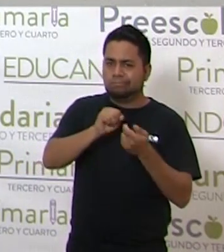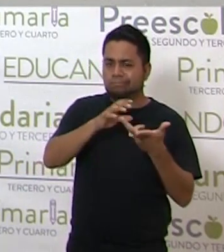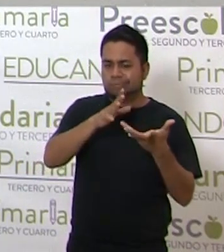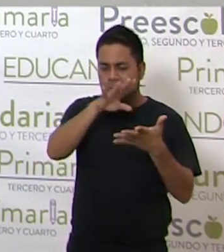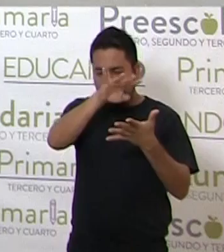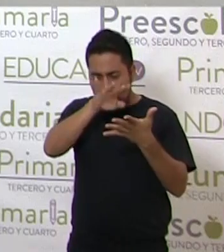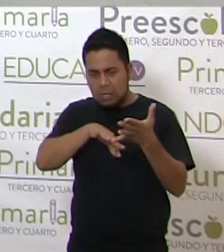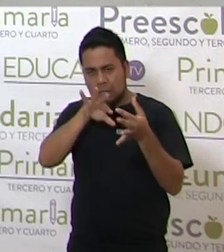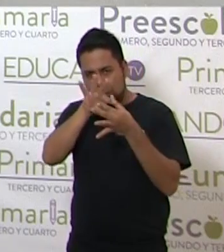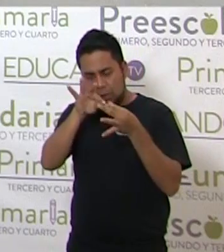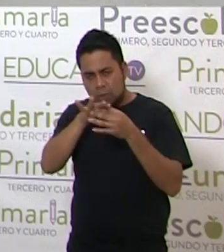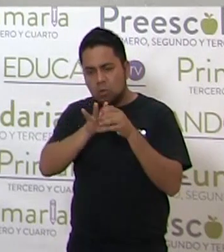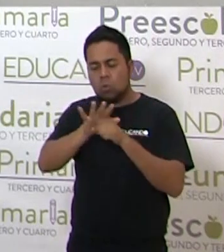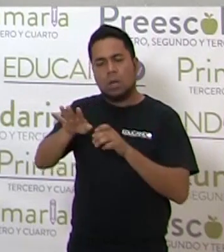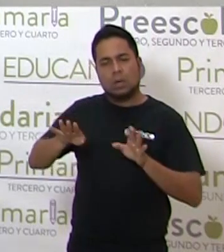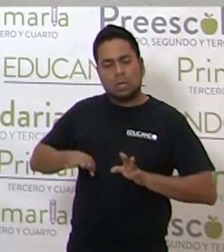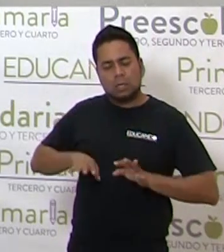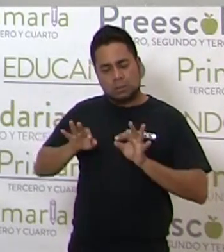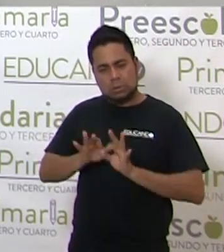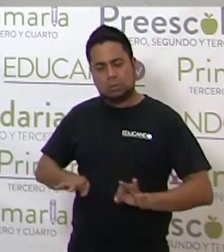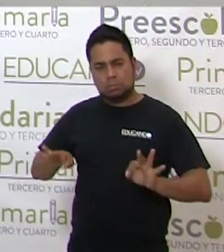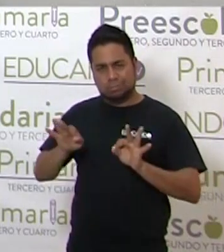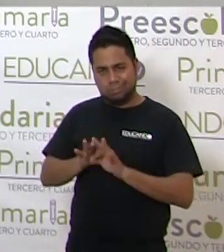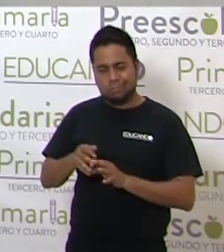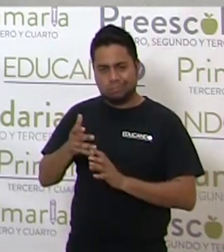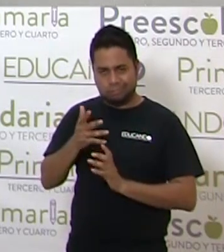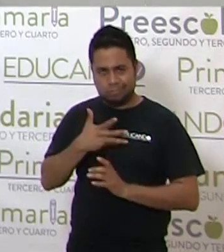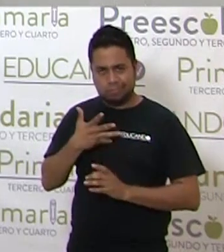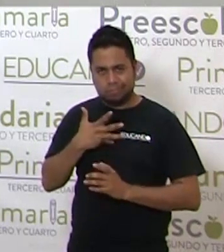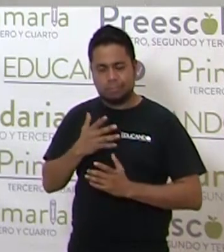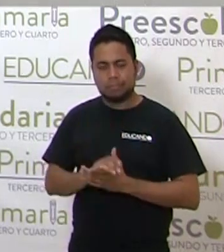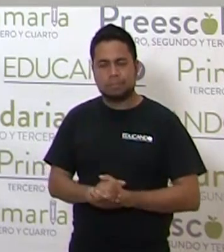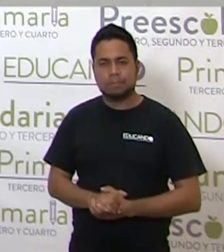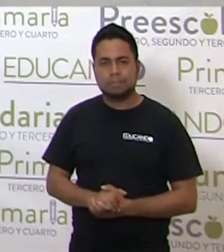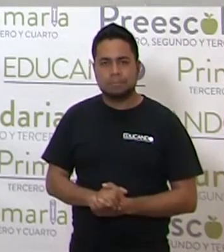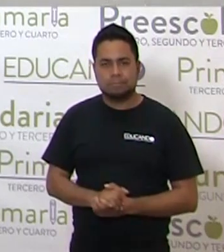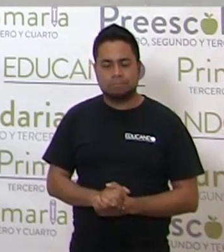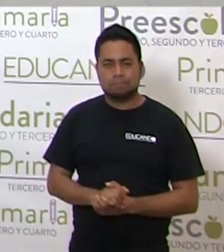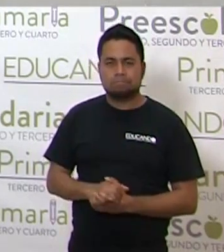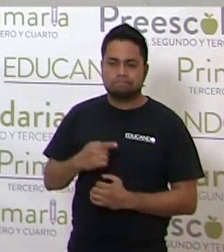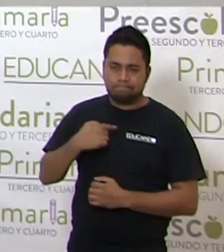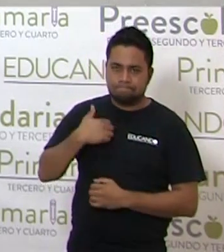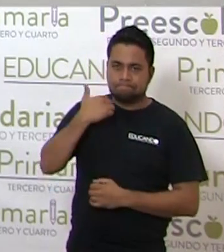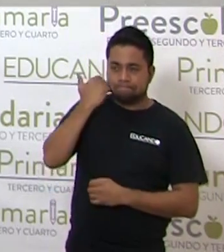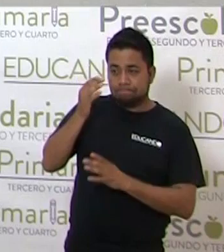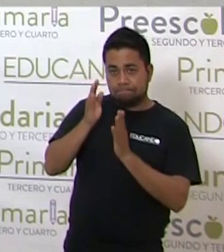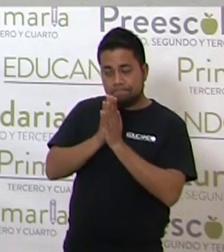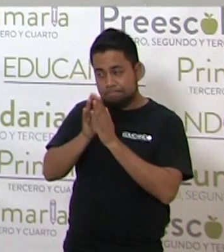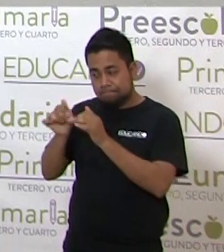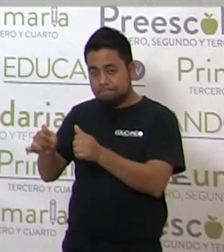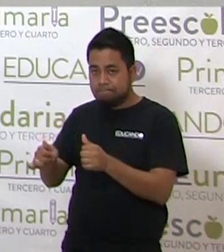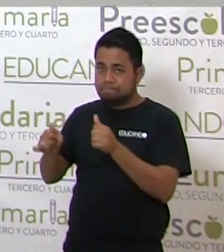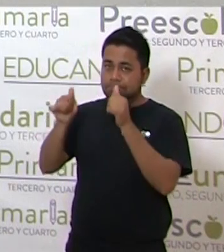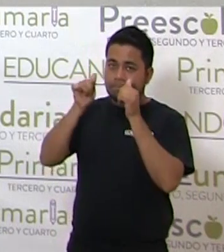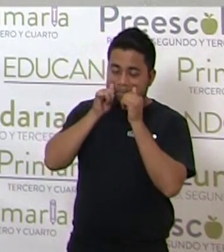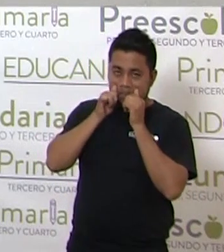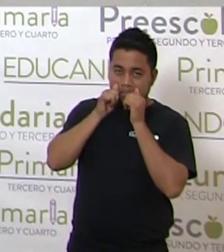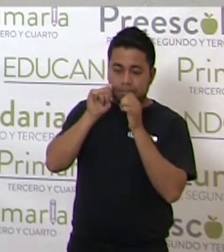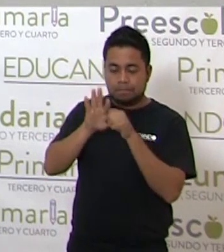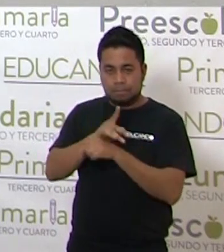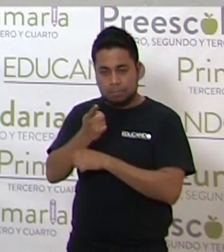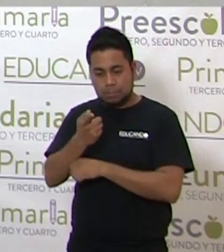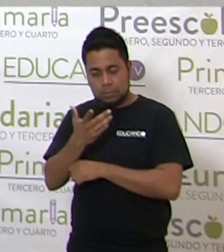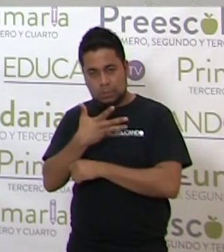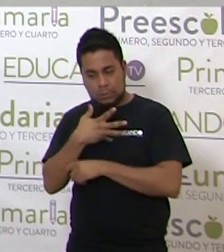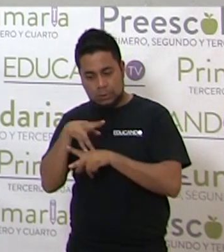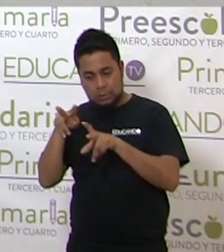sus principales características. Quiero que presten mucha atención porque es un